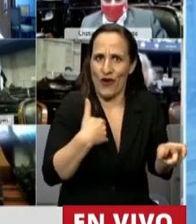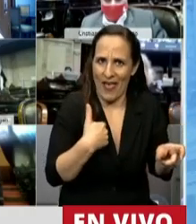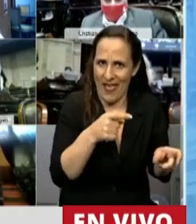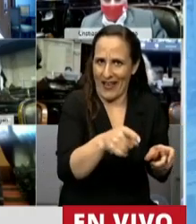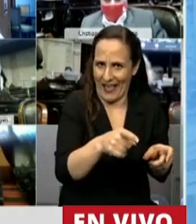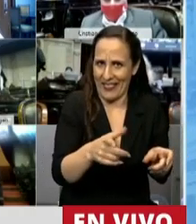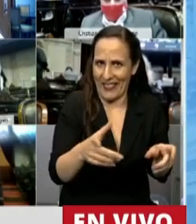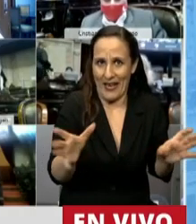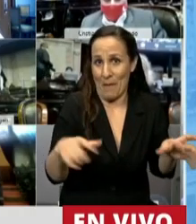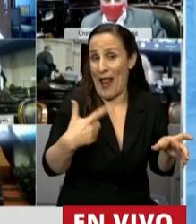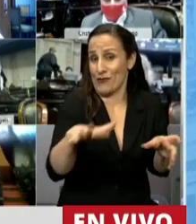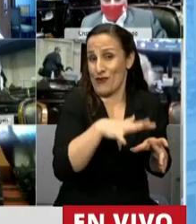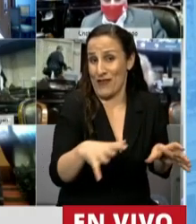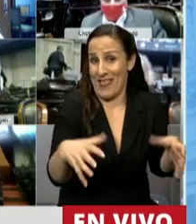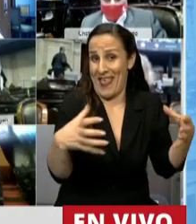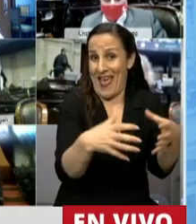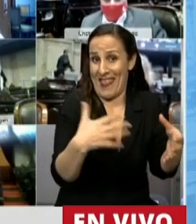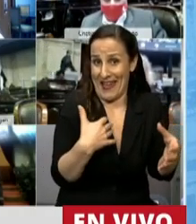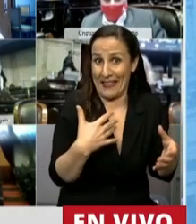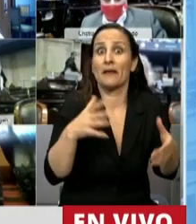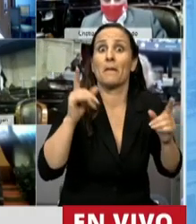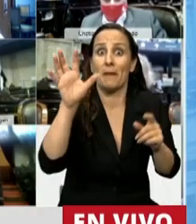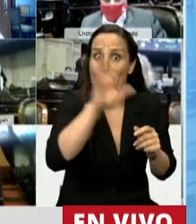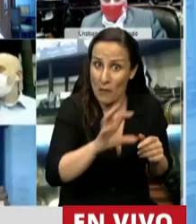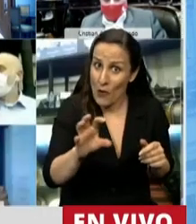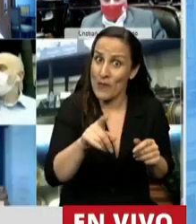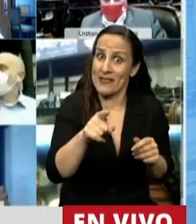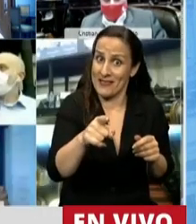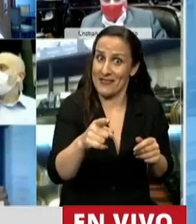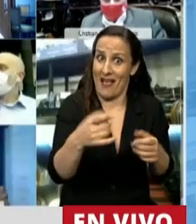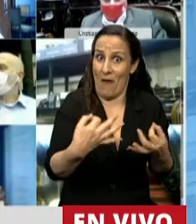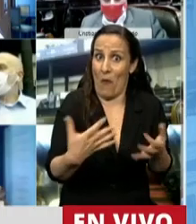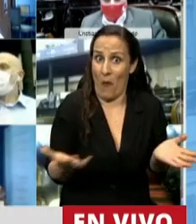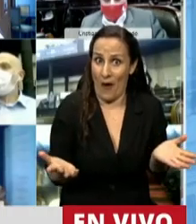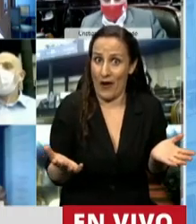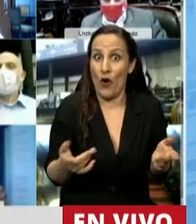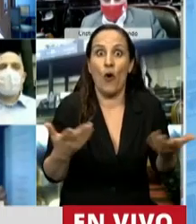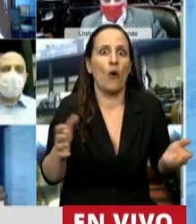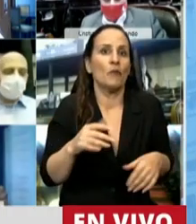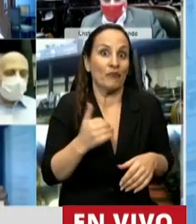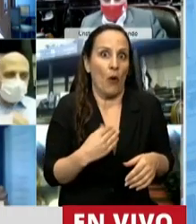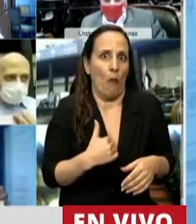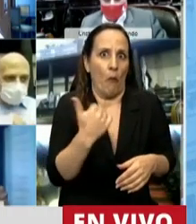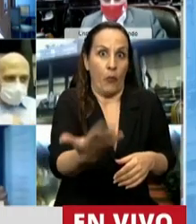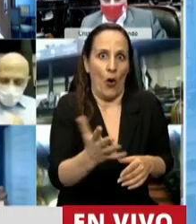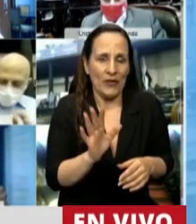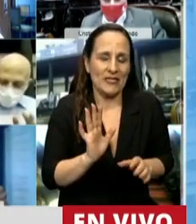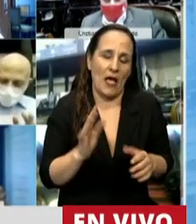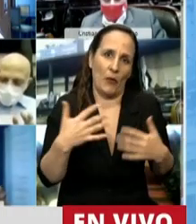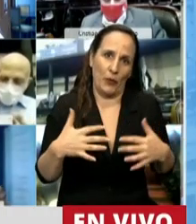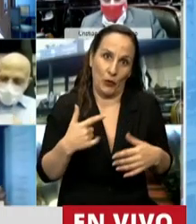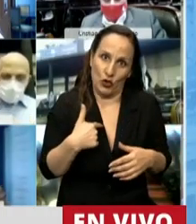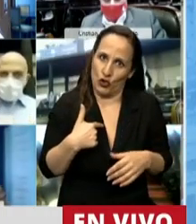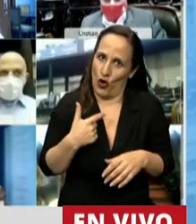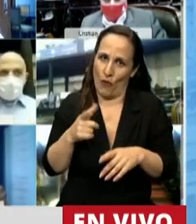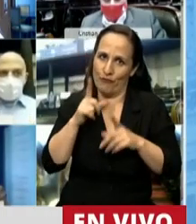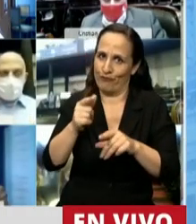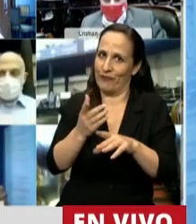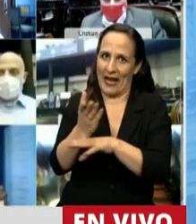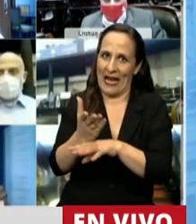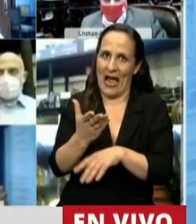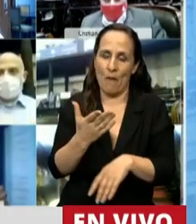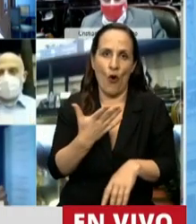conjunto de nuestra sociedad para las provincias y en particular en el caso de la provincia de buenos aires yo reclamos de este recinto que